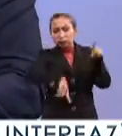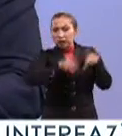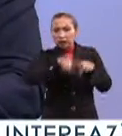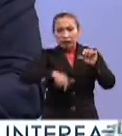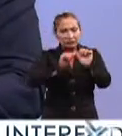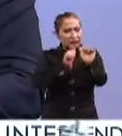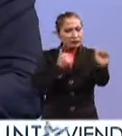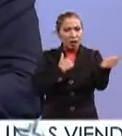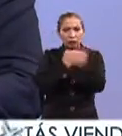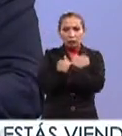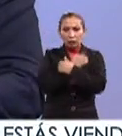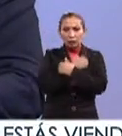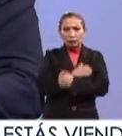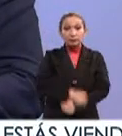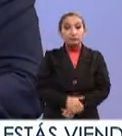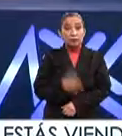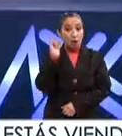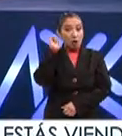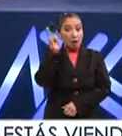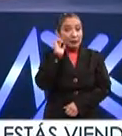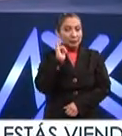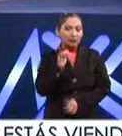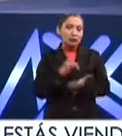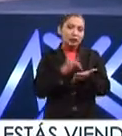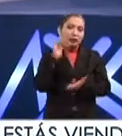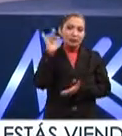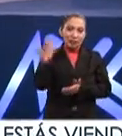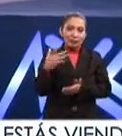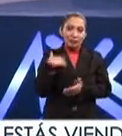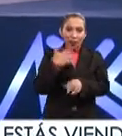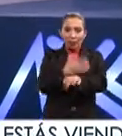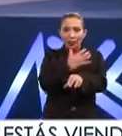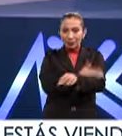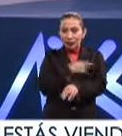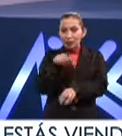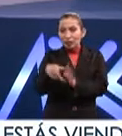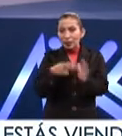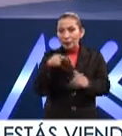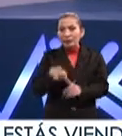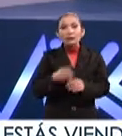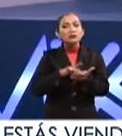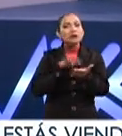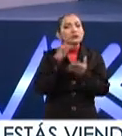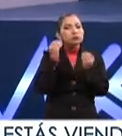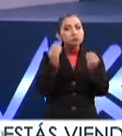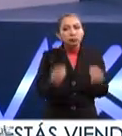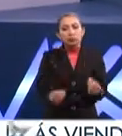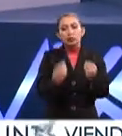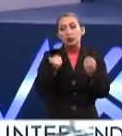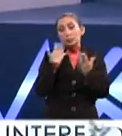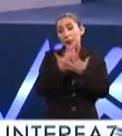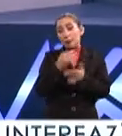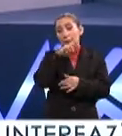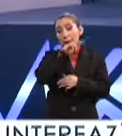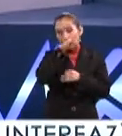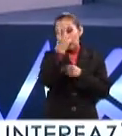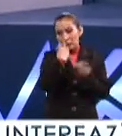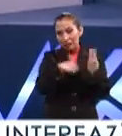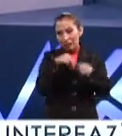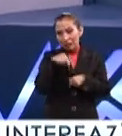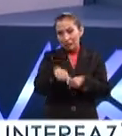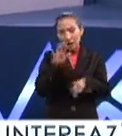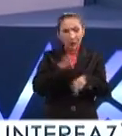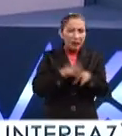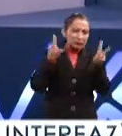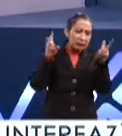rezago educativo en el futuro. Esperemos que así sea. Jorge, muchísimas gracias por estar con nosotros una vez más, te agradecemos mucho y te esperamos pronto de nuevo para